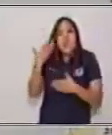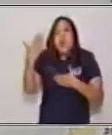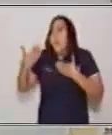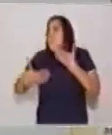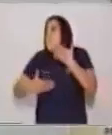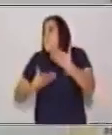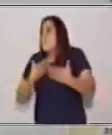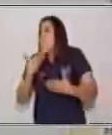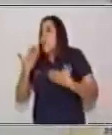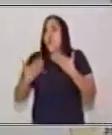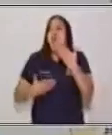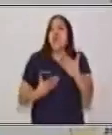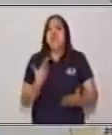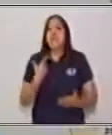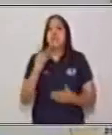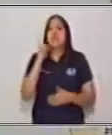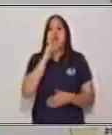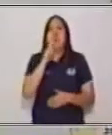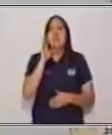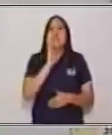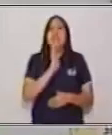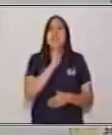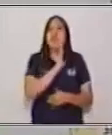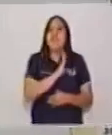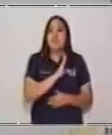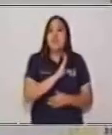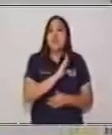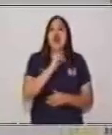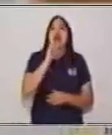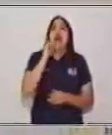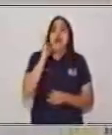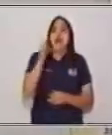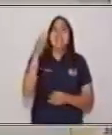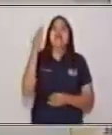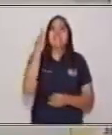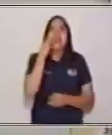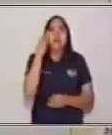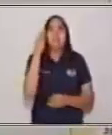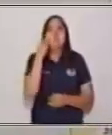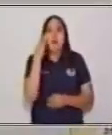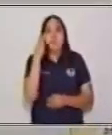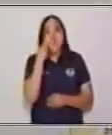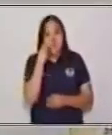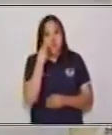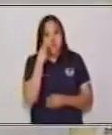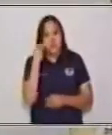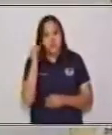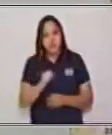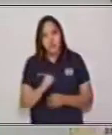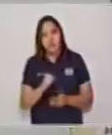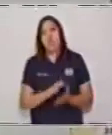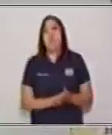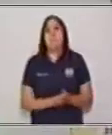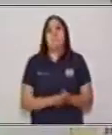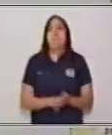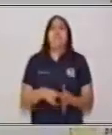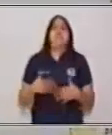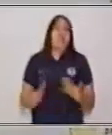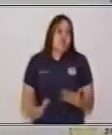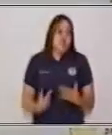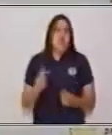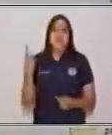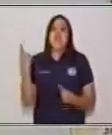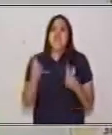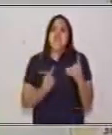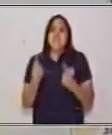los jóvenes de bachillerato? A las madres. Excelente. ¿Y cuál va a ser el nombre de la